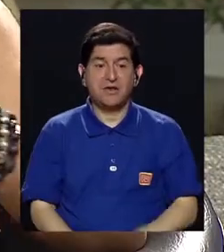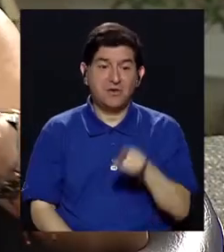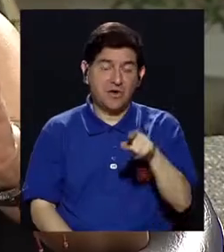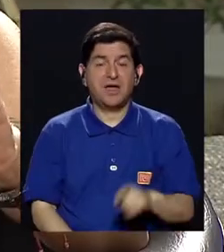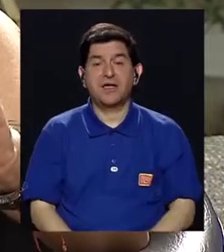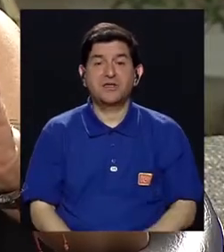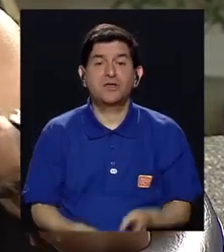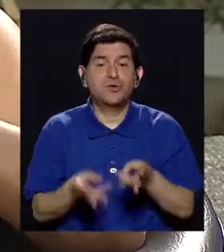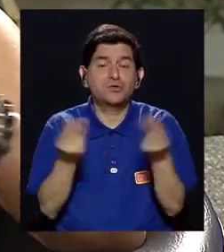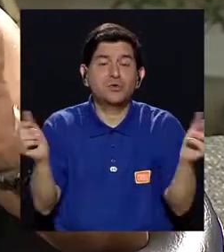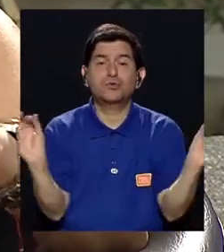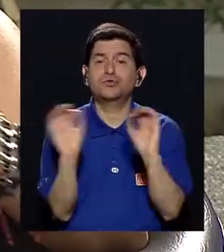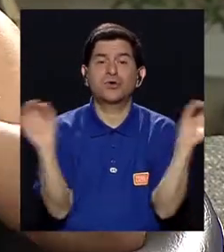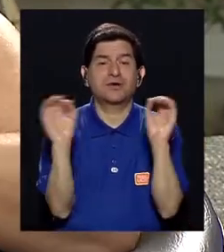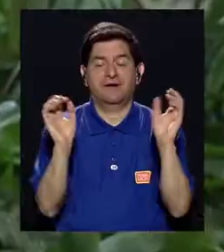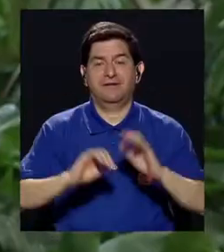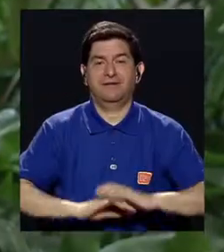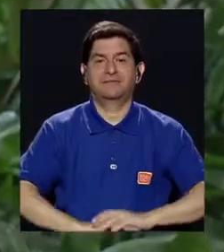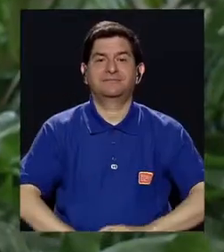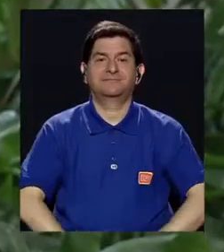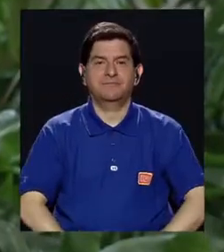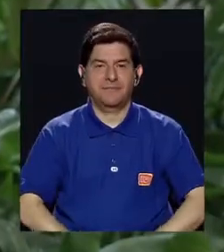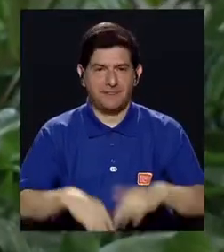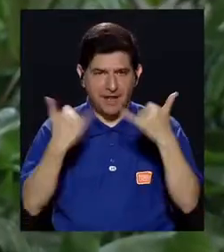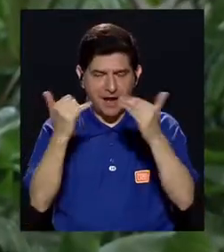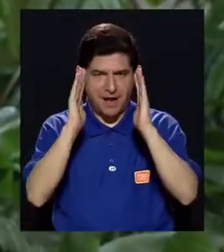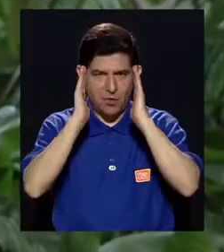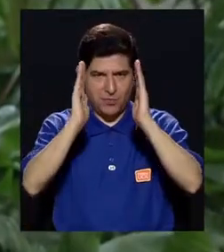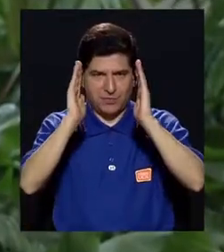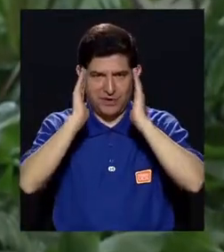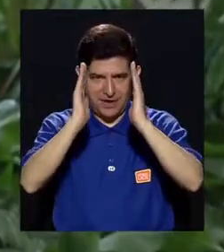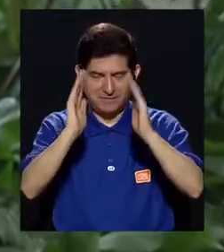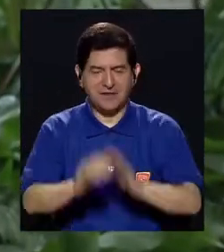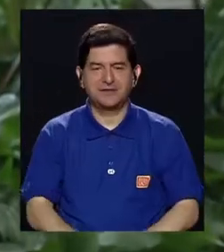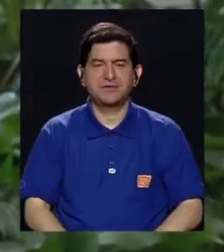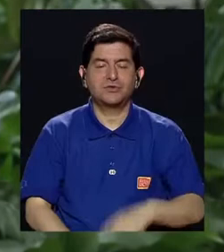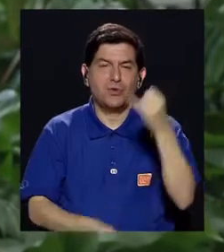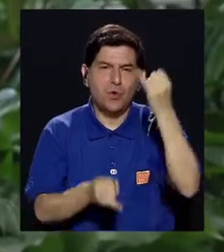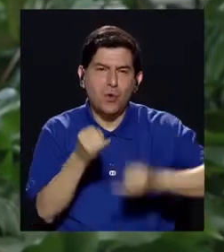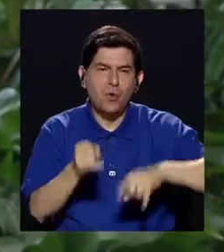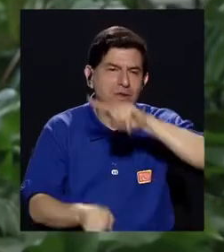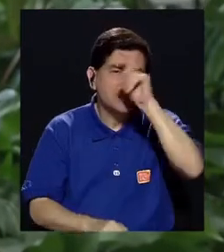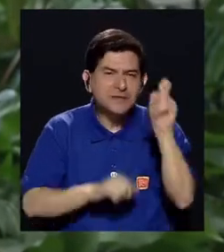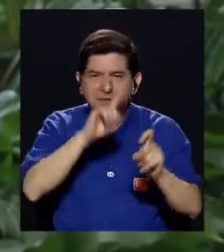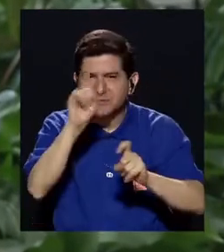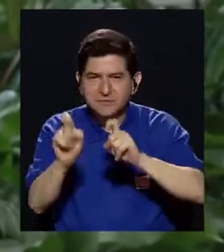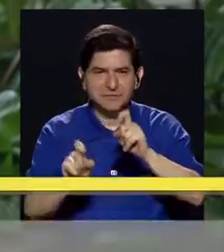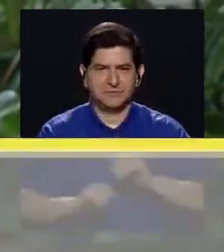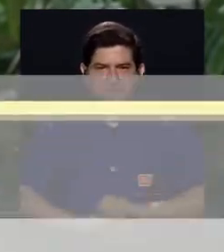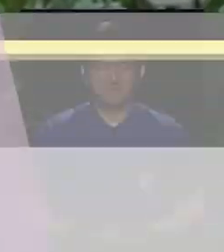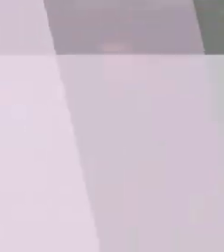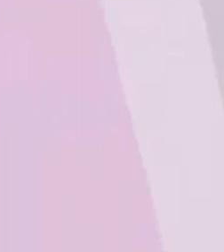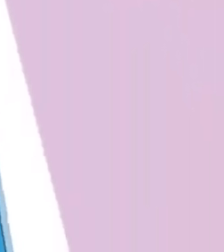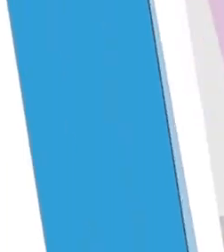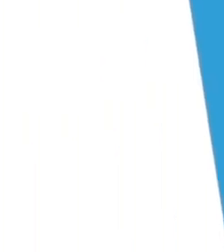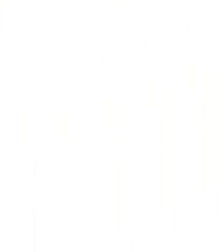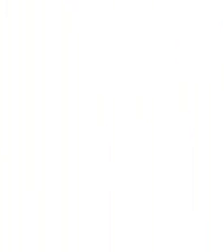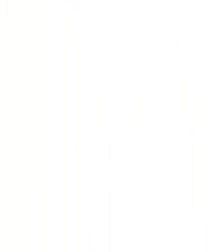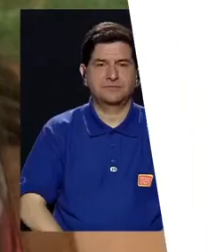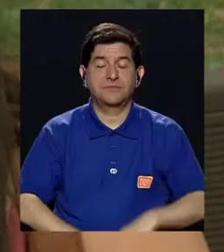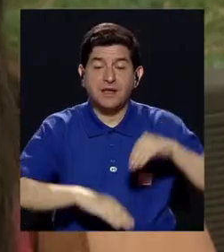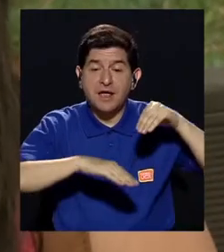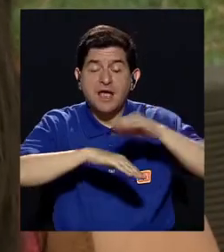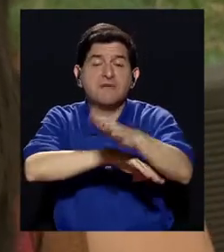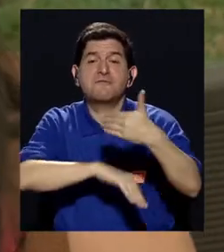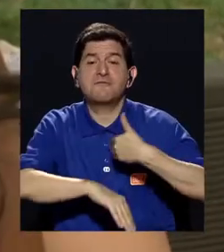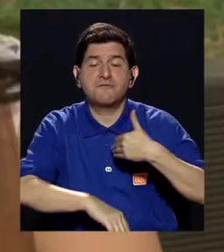para nada, para nada. Sí. Vamos a escuchar y ver las últimas preguntas.